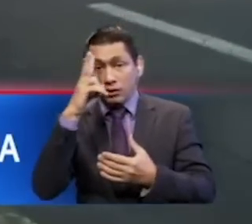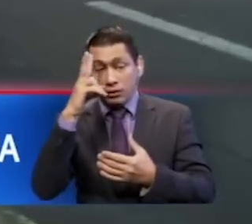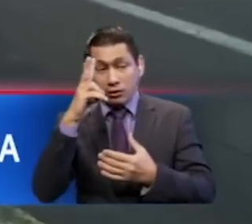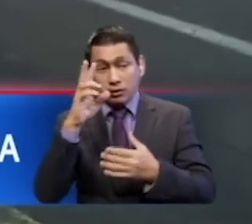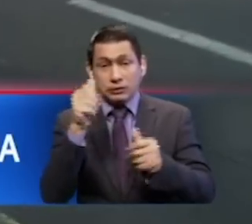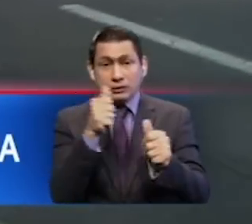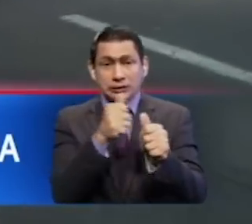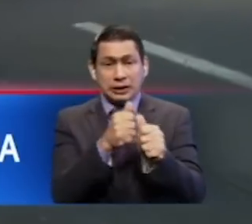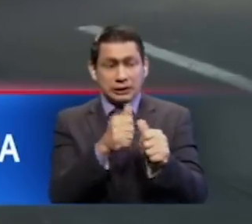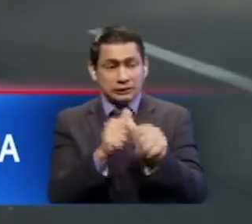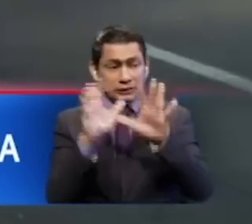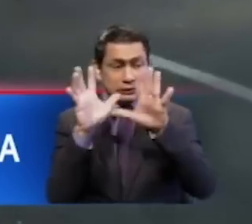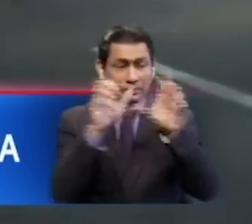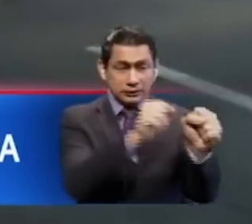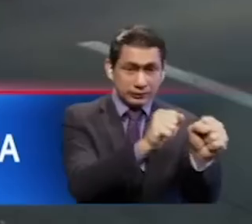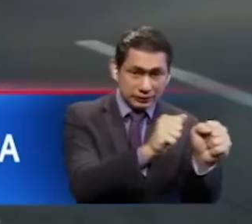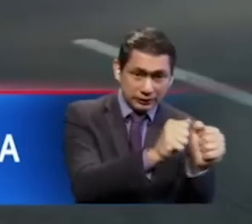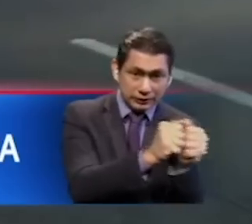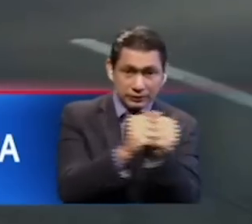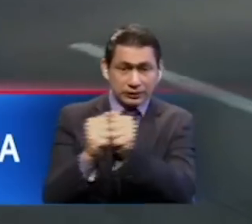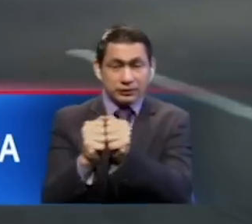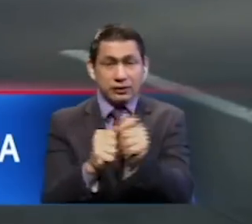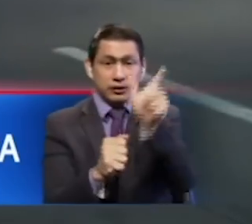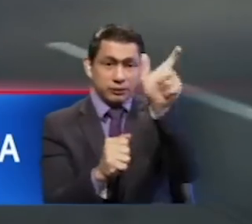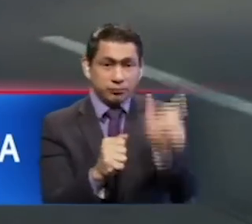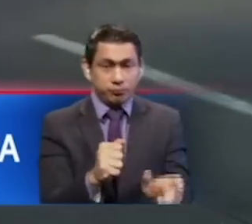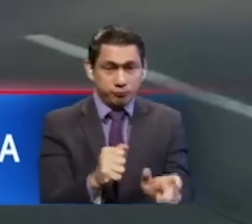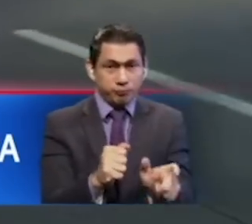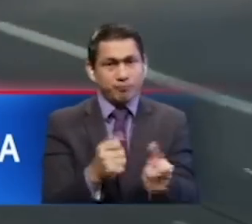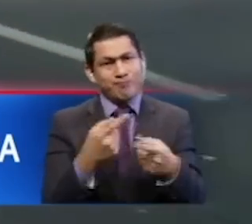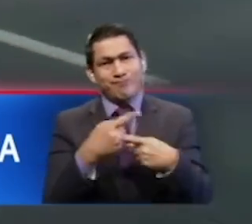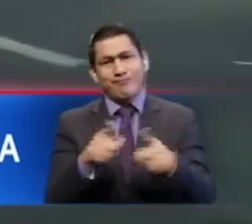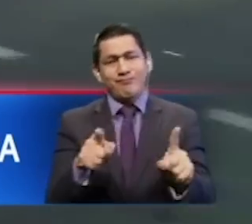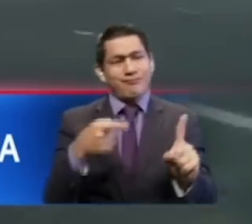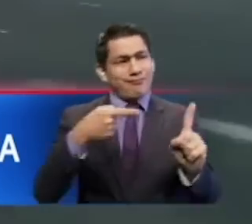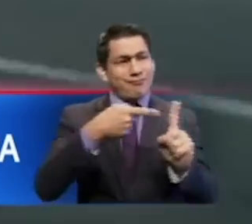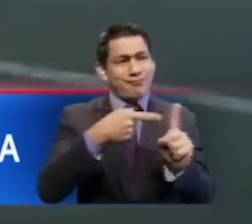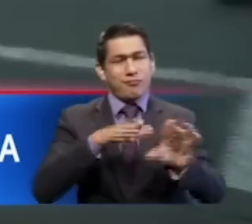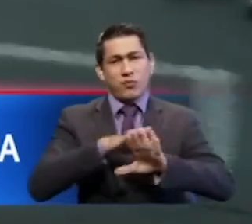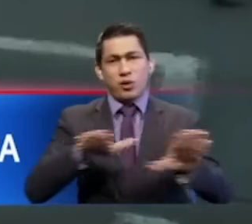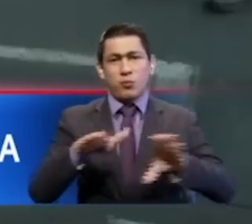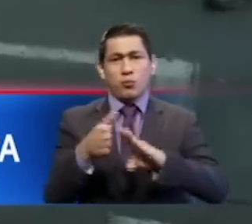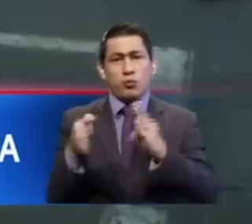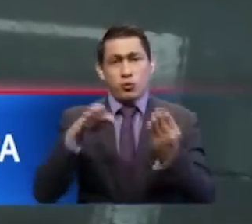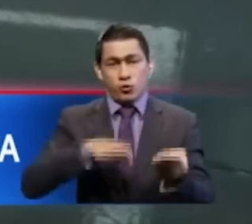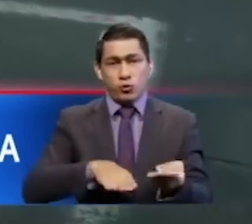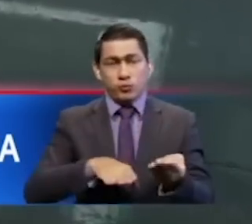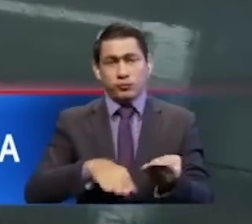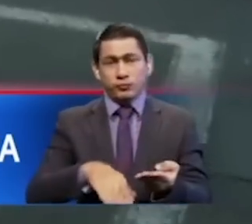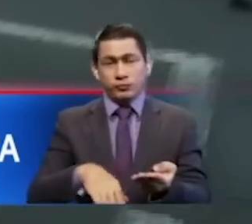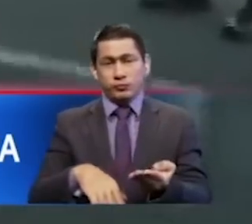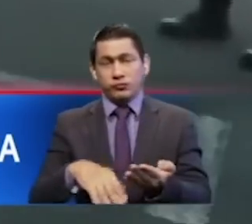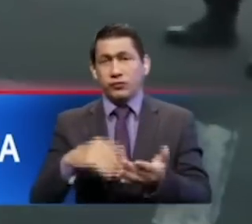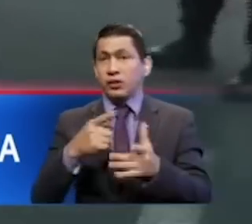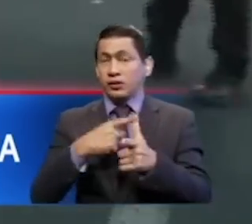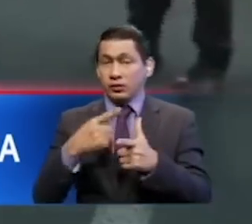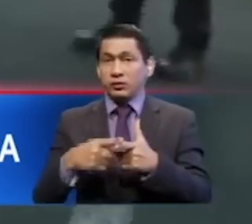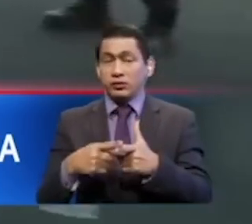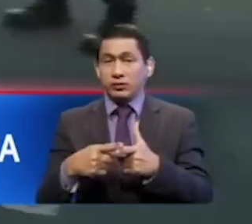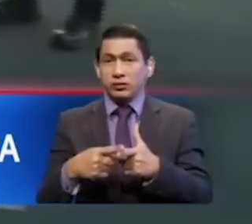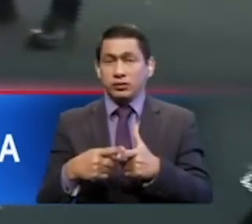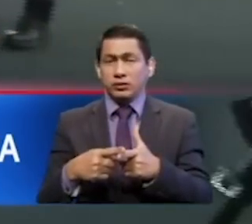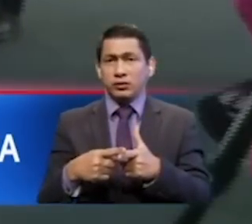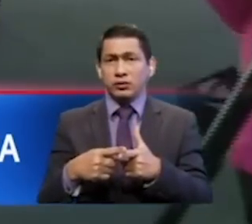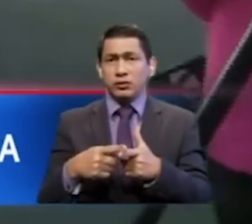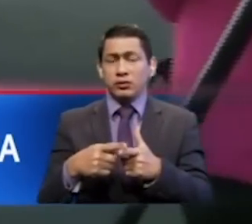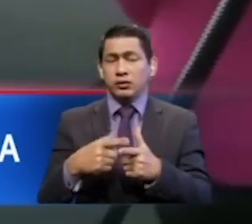durante esta mañana. Nosotros veíamos a personas que llegaban de a poco precisamente y que preguntaban por los